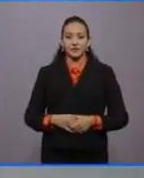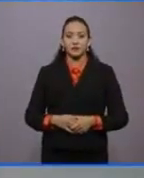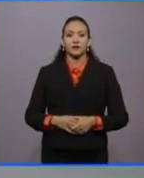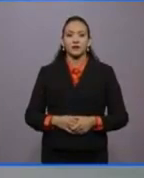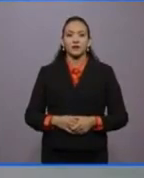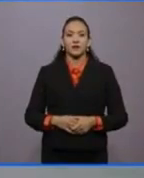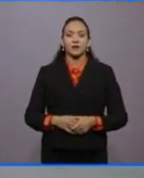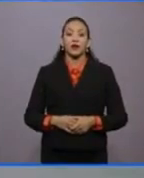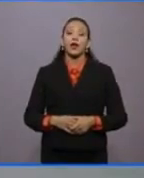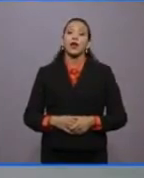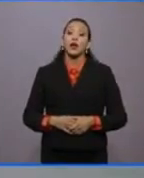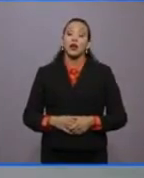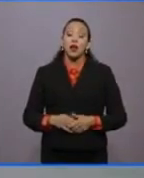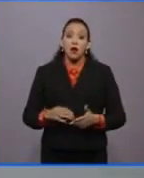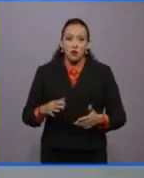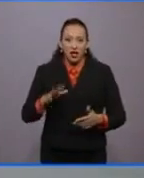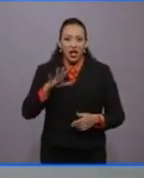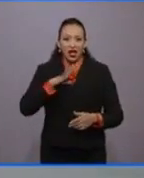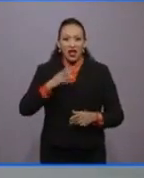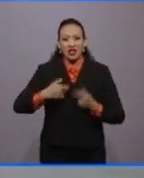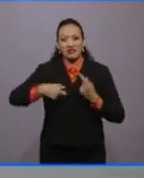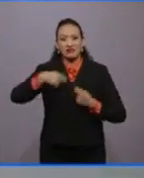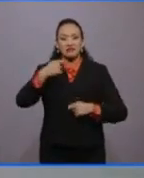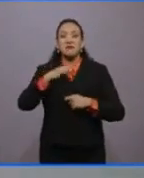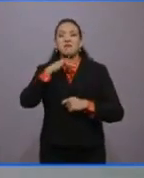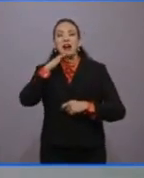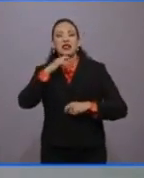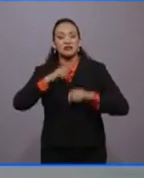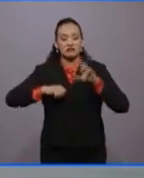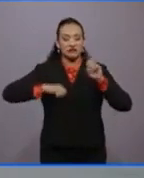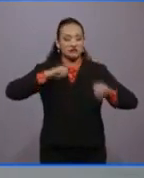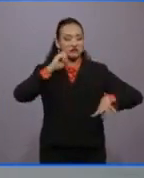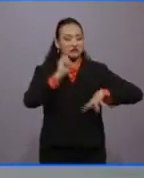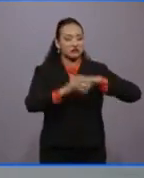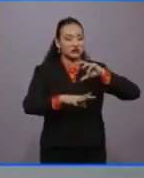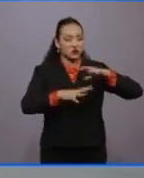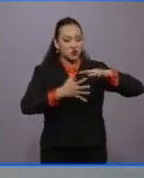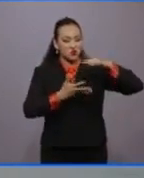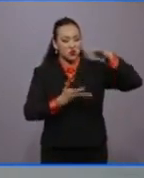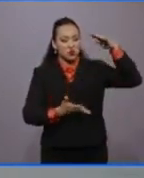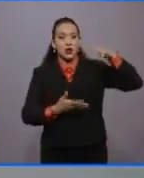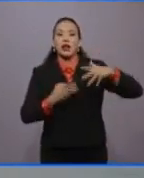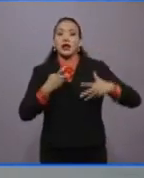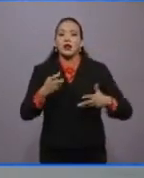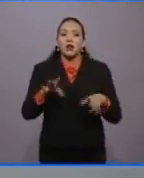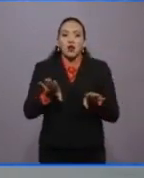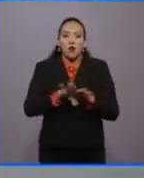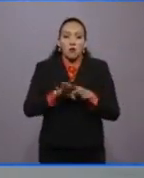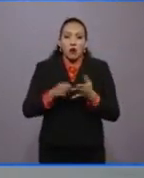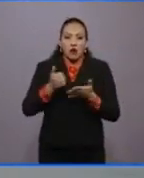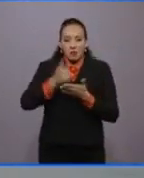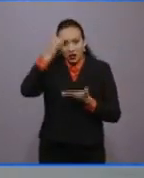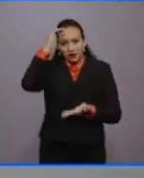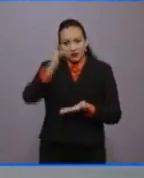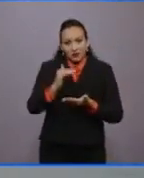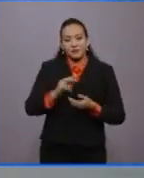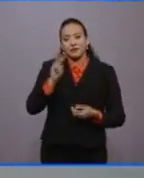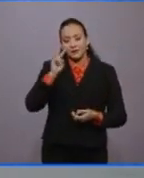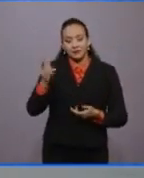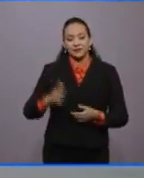La generación excesiva de residuos es uno de los retos que atender en la economía circular, señalaron especialistas en la